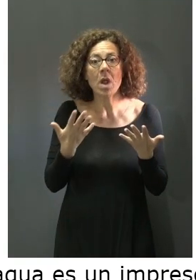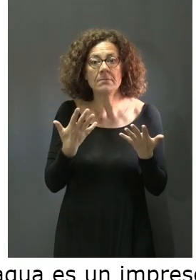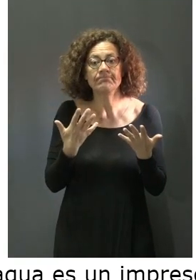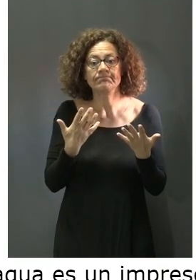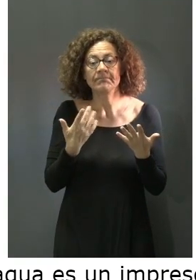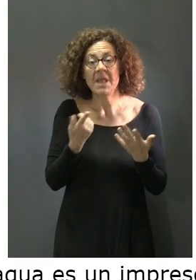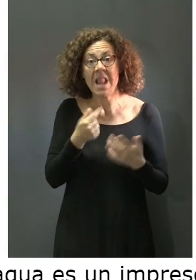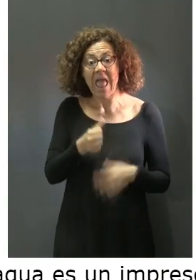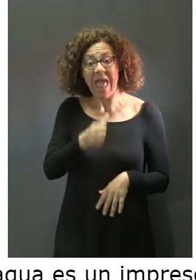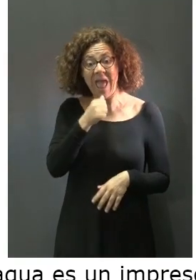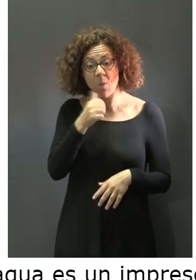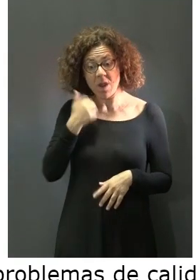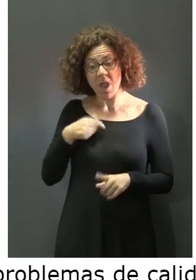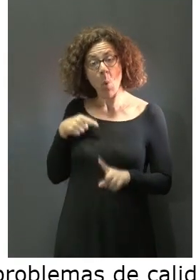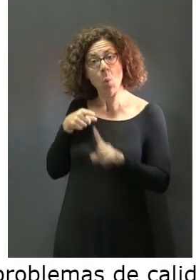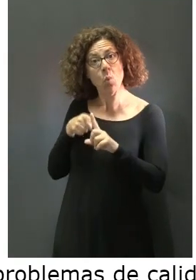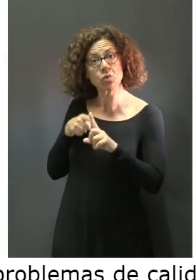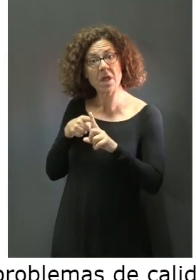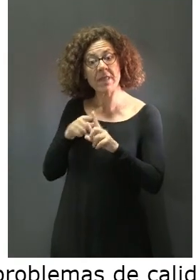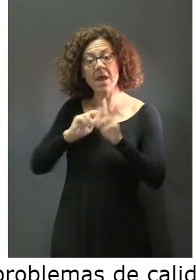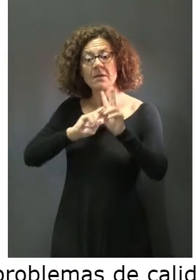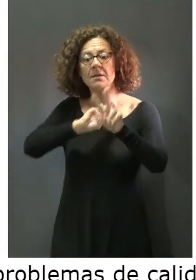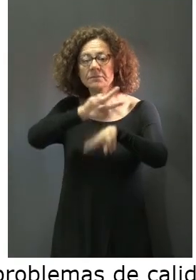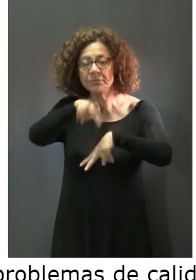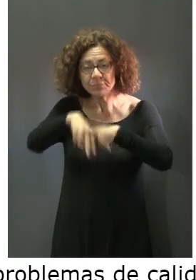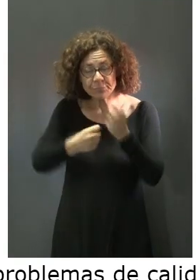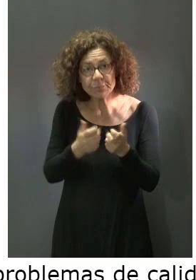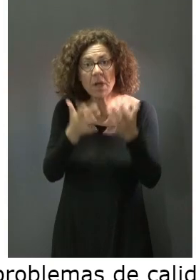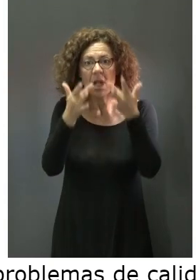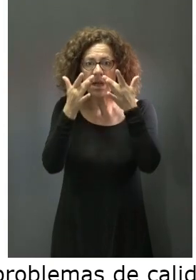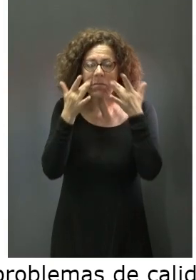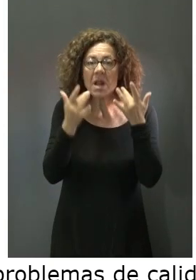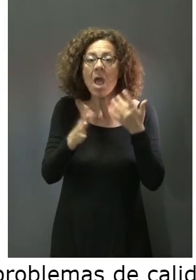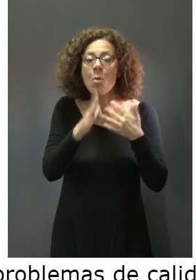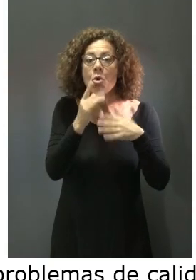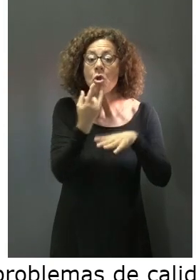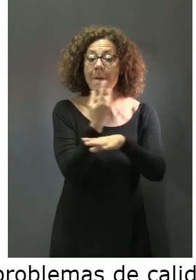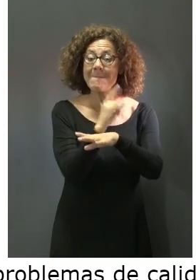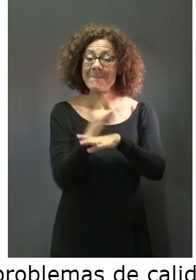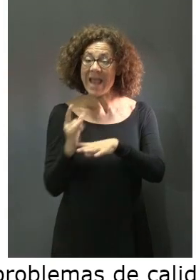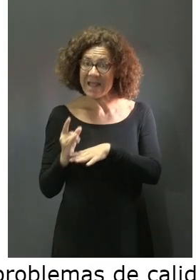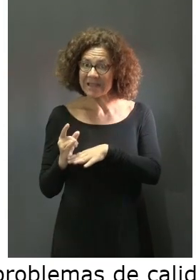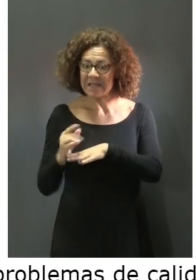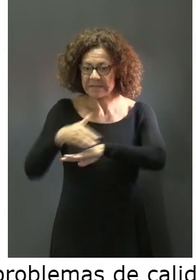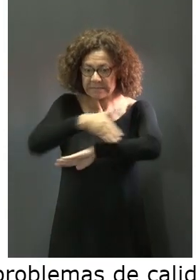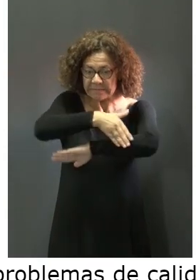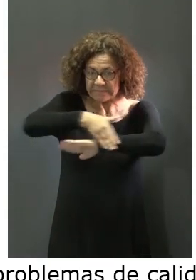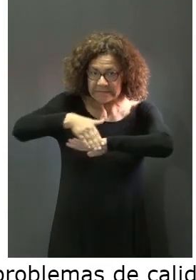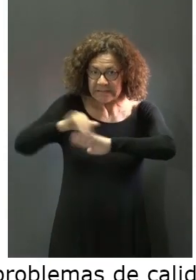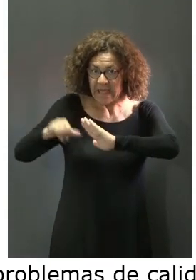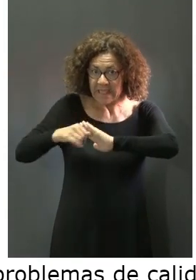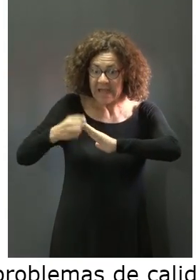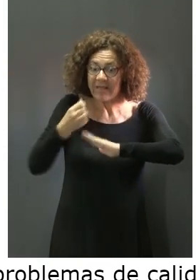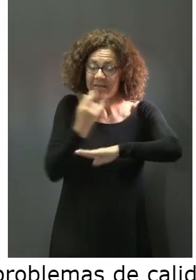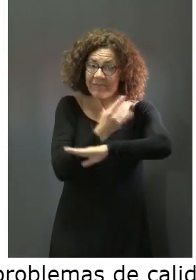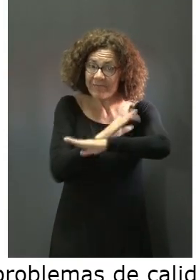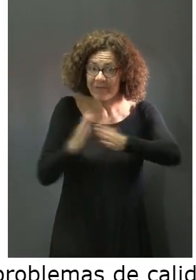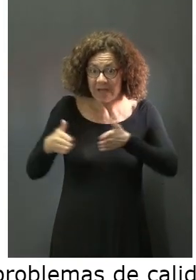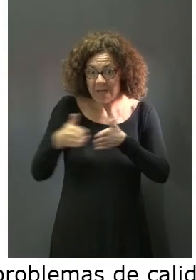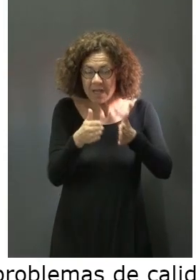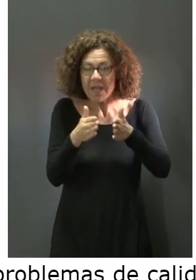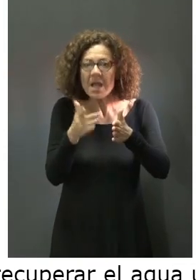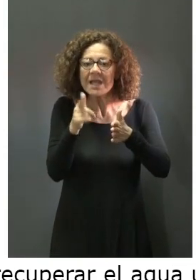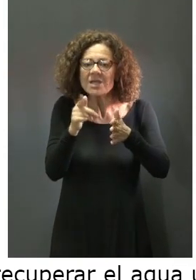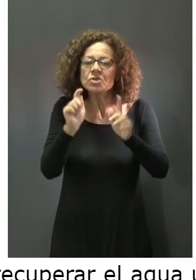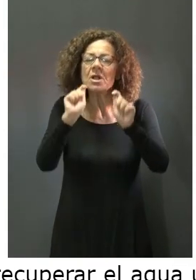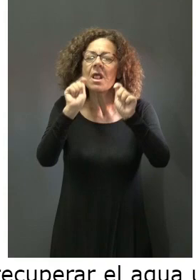el agua usada y depurarla mediante, bueno, plantas de ribera, que son las que depuran el agua de manera natural, ¿no? Entonces, lo que